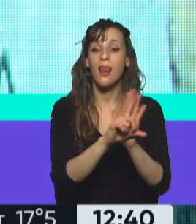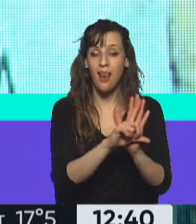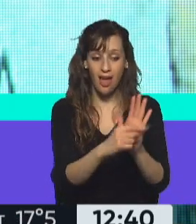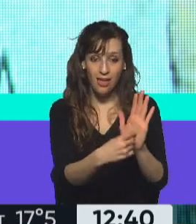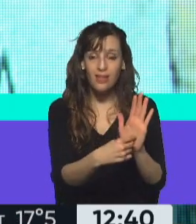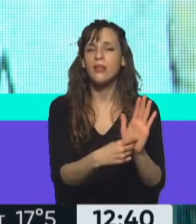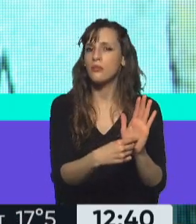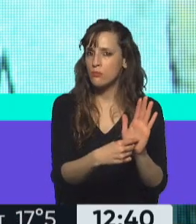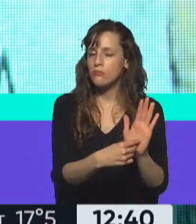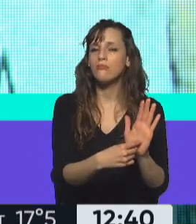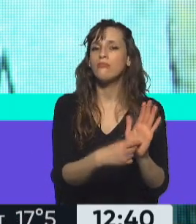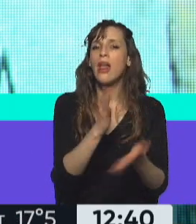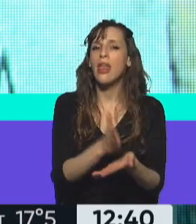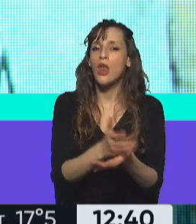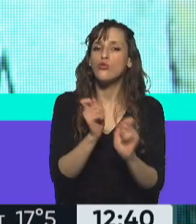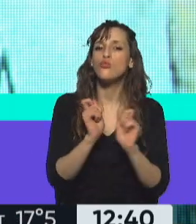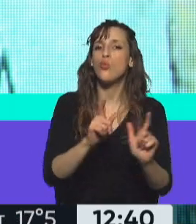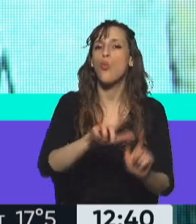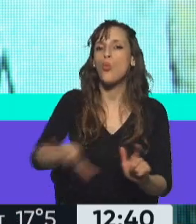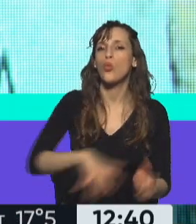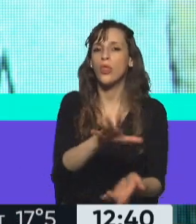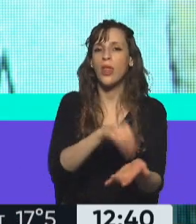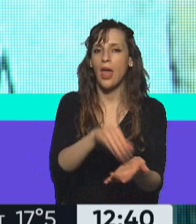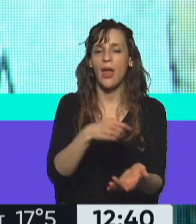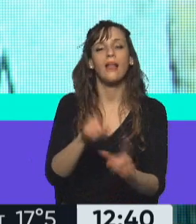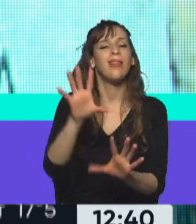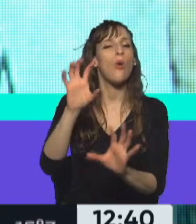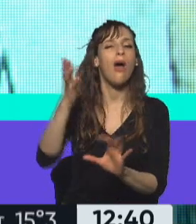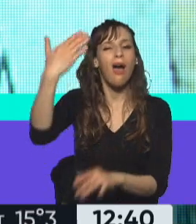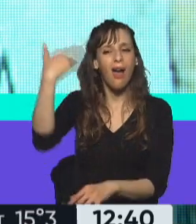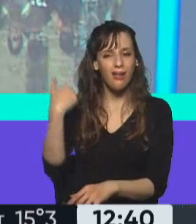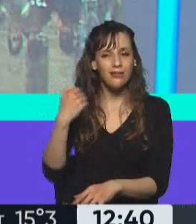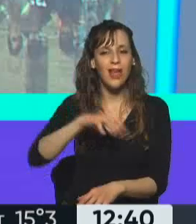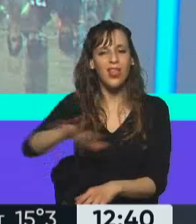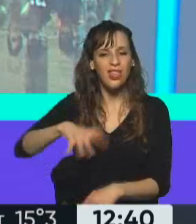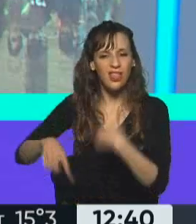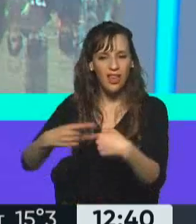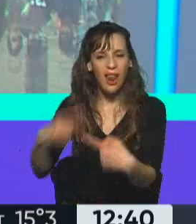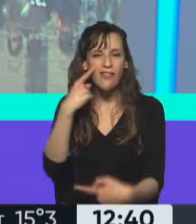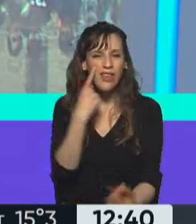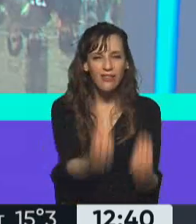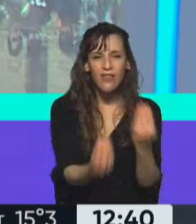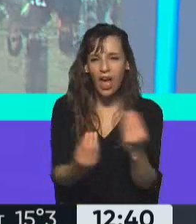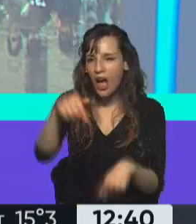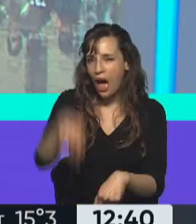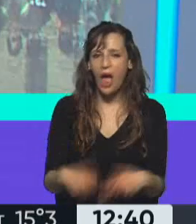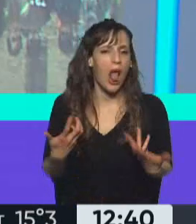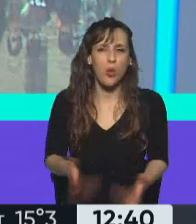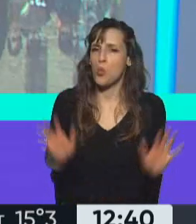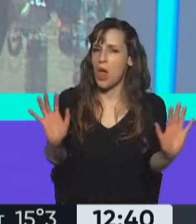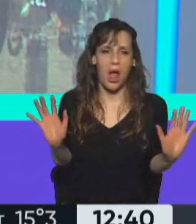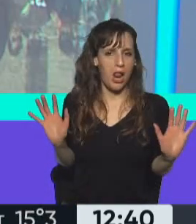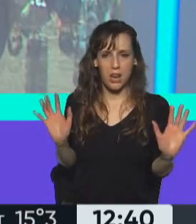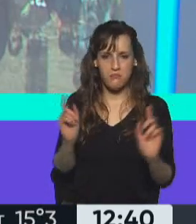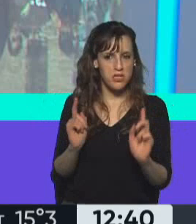derecho constitucional a sus tierras ancestrales. Recordemos que ellos vivían acá, no había un registro de la propiedad hace miles y miles de años. O